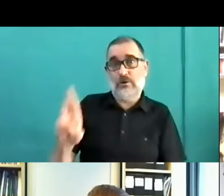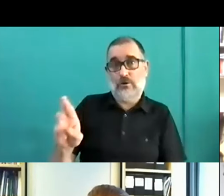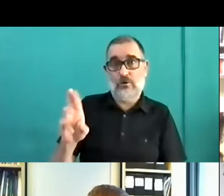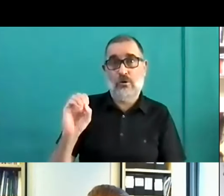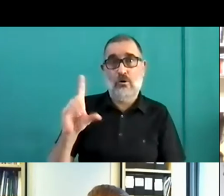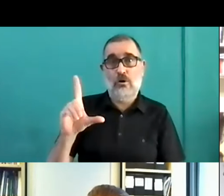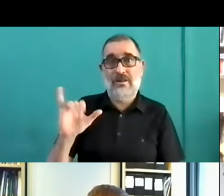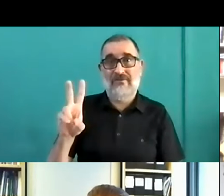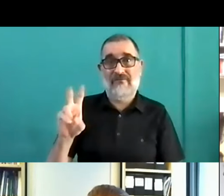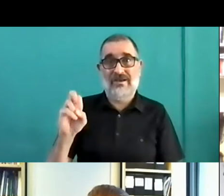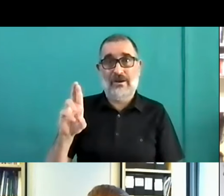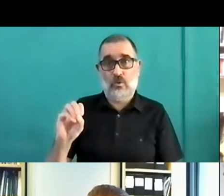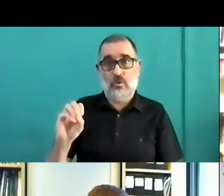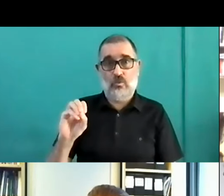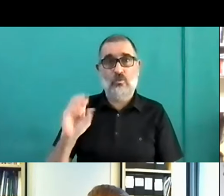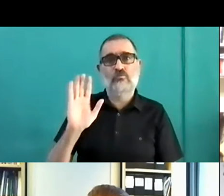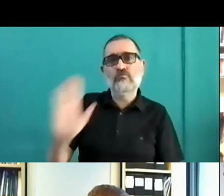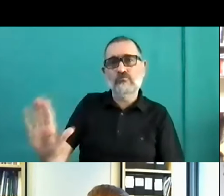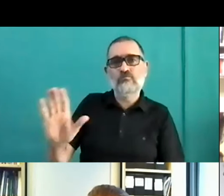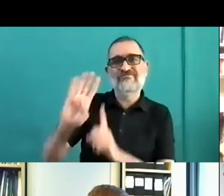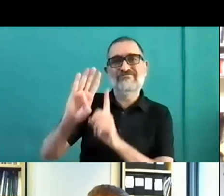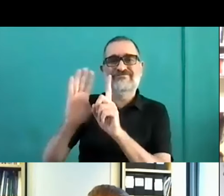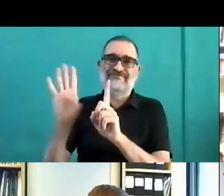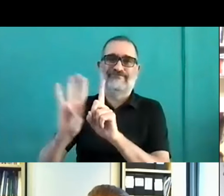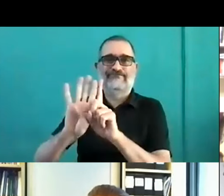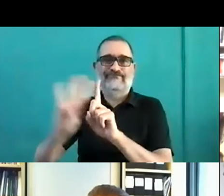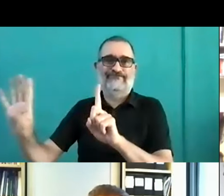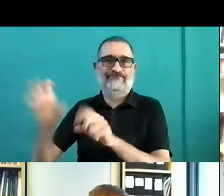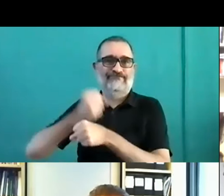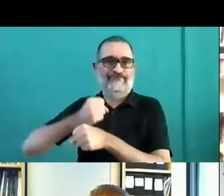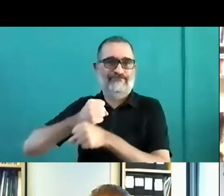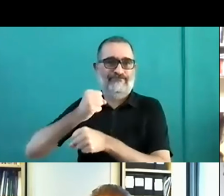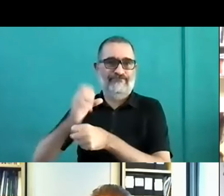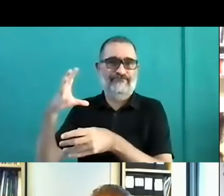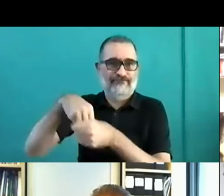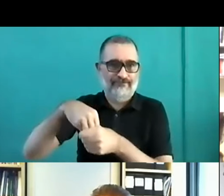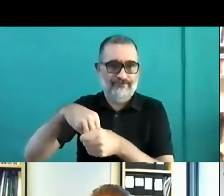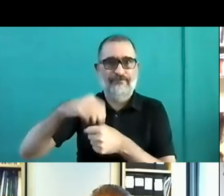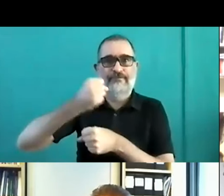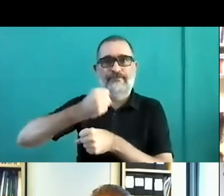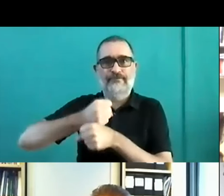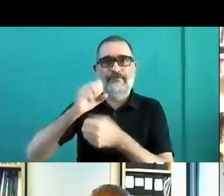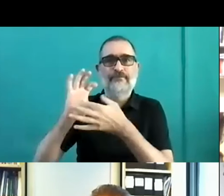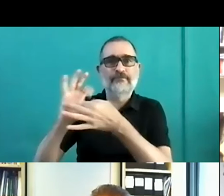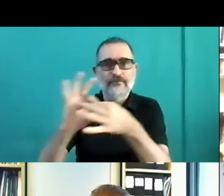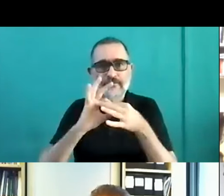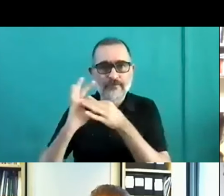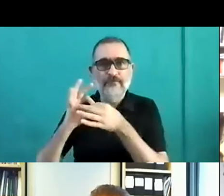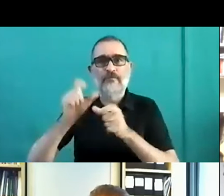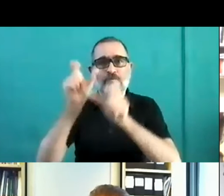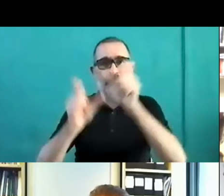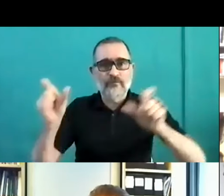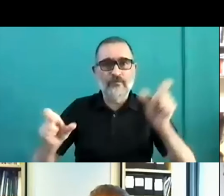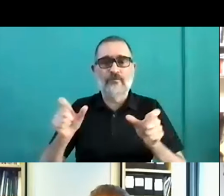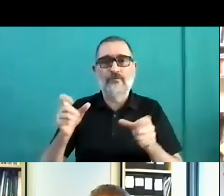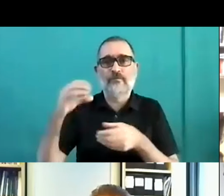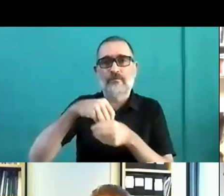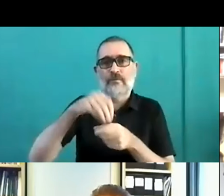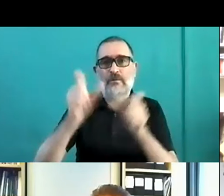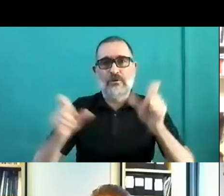que tengamos la participación de personas que viven con epilepsia. Nos da muchísimo gusto dar la bienvenida